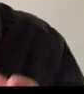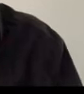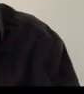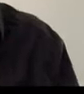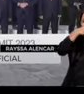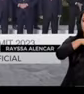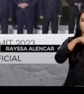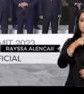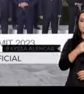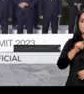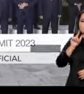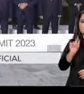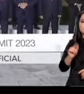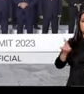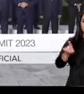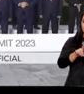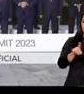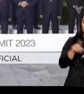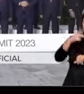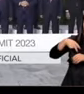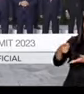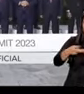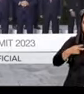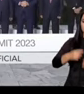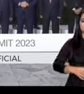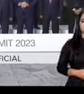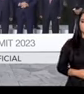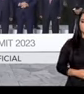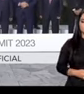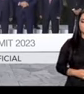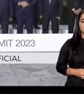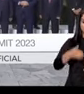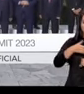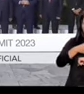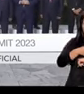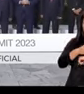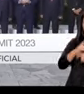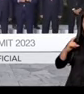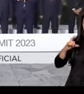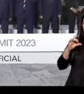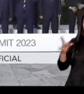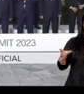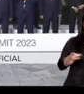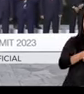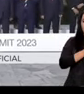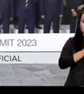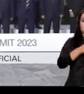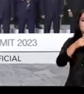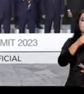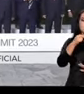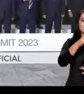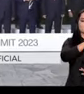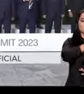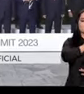llamados los más poderosos del planeta, los más industrializados, aunque en realidad no participan ni China ni Rusia. Es un foro ideado